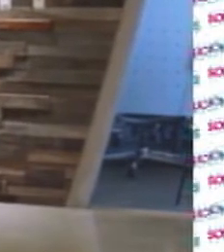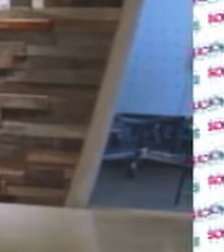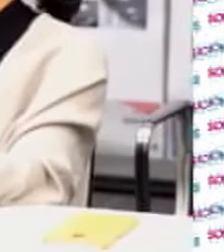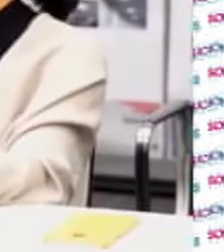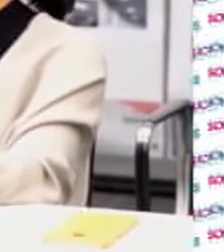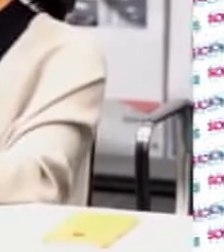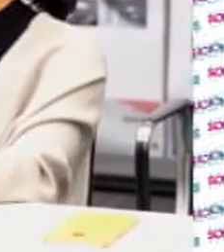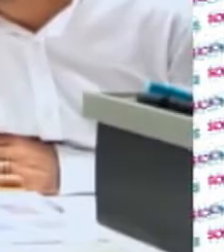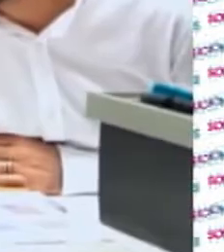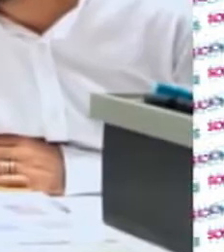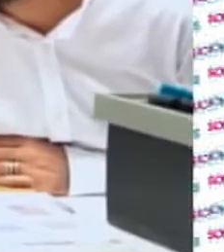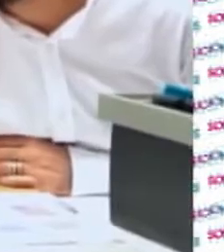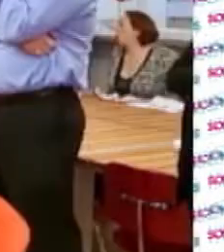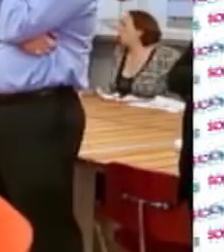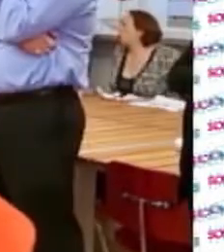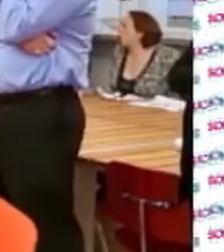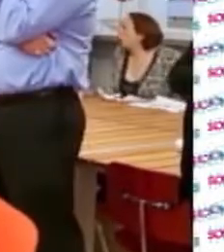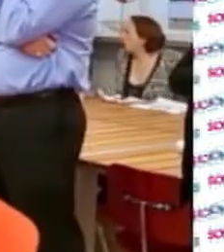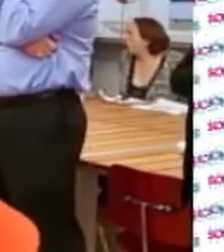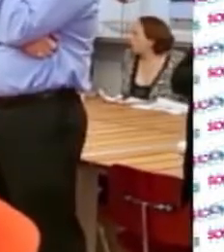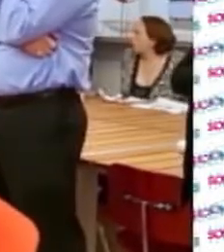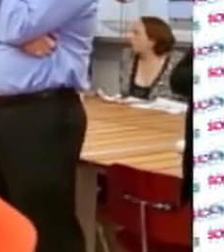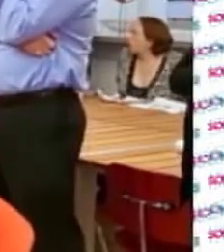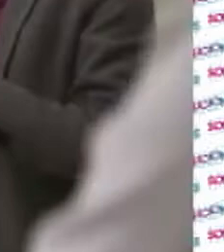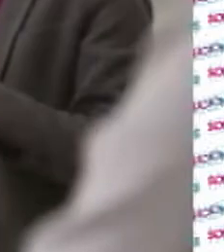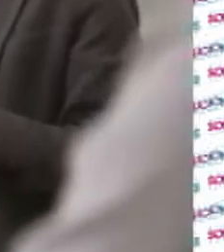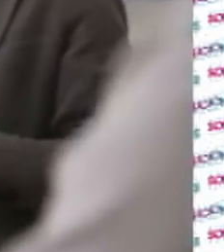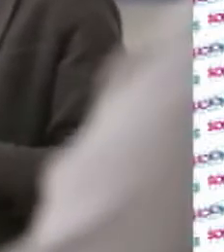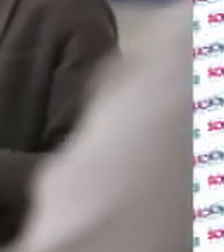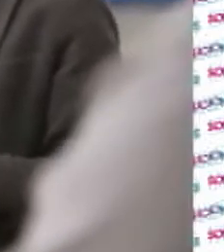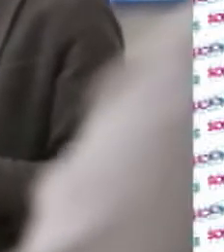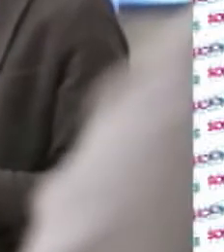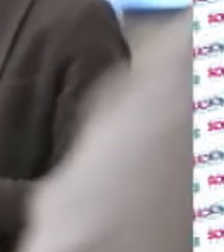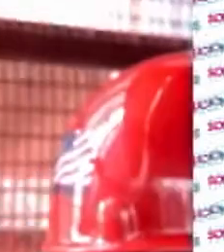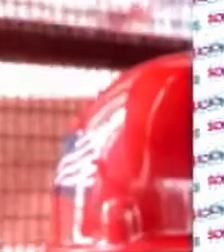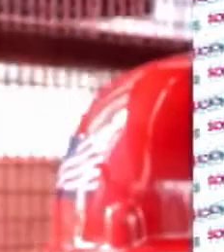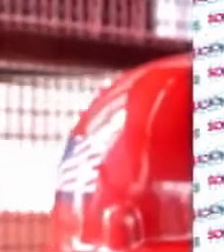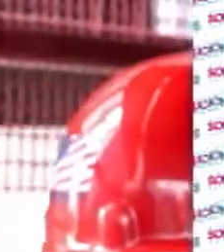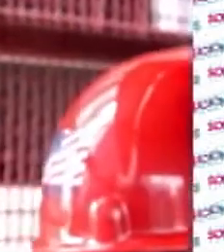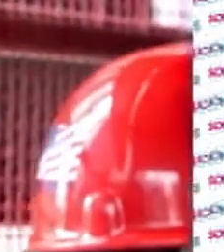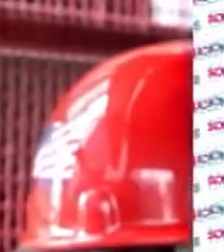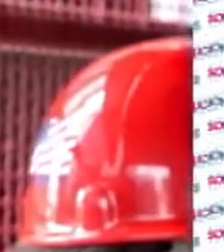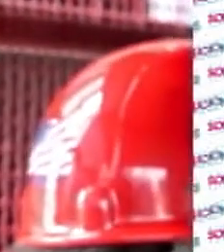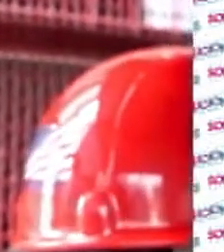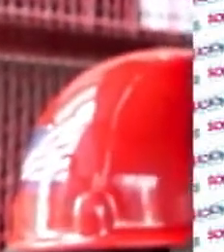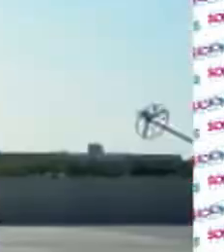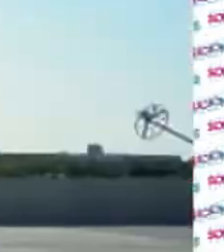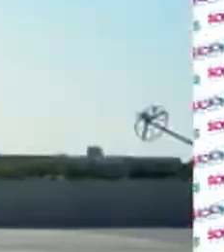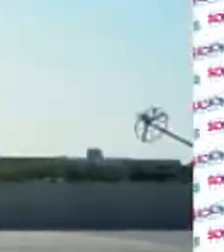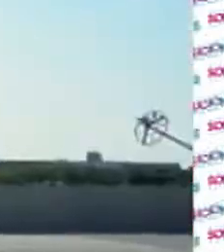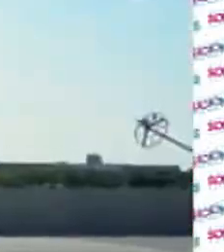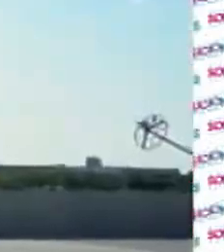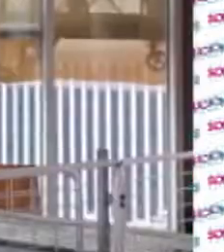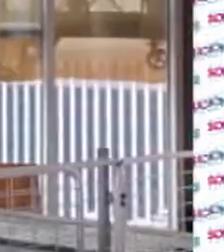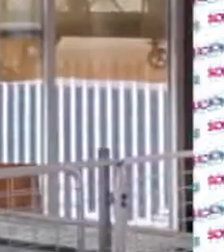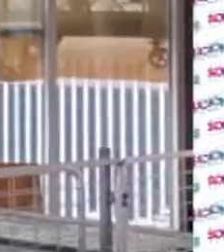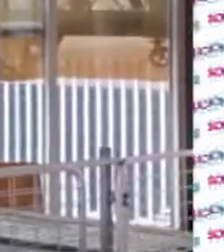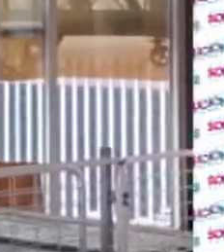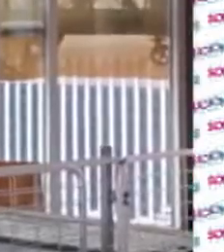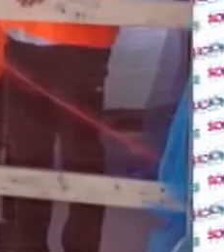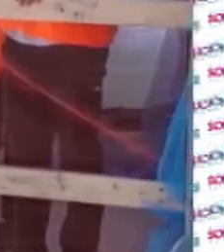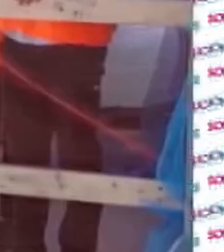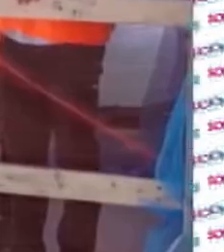colaboradores trabajarán inmediatamente en proyectos diversos y retadores, que van desde el diseño de nuevas ciudades hasta la rehabilitación de 2 de